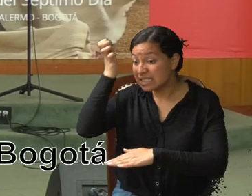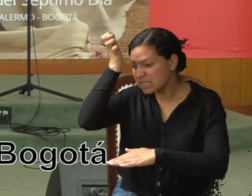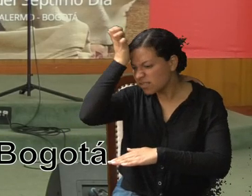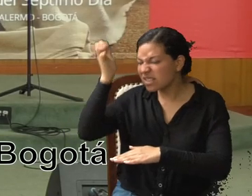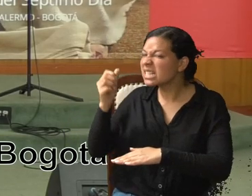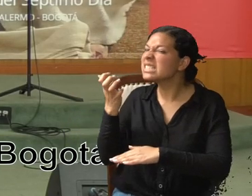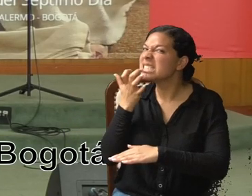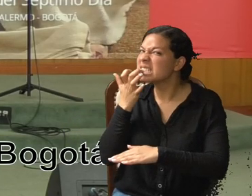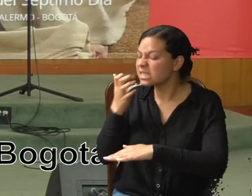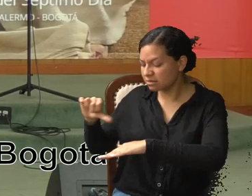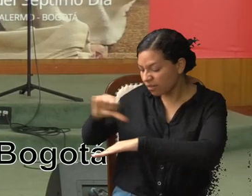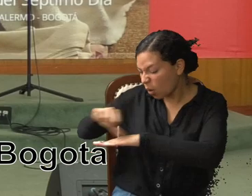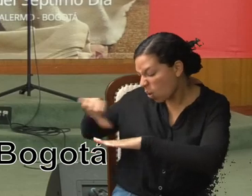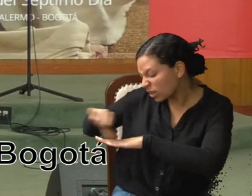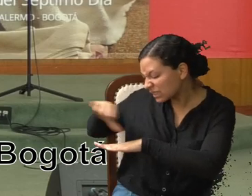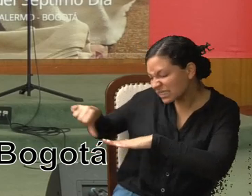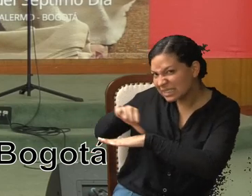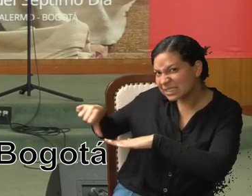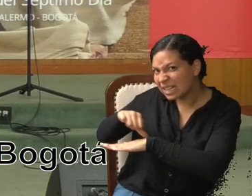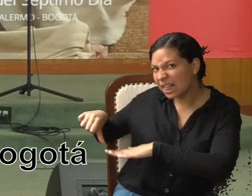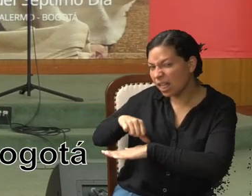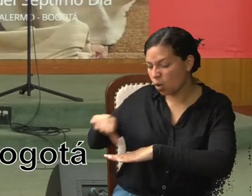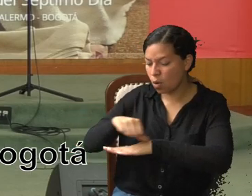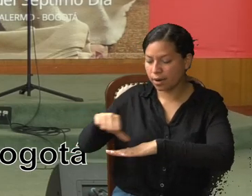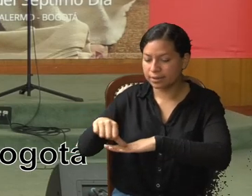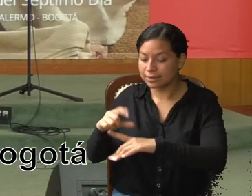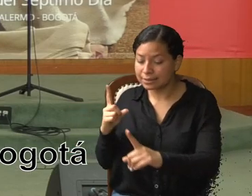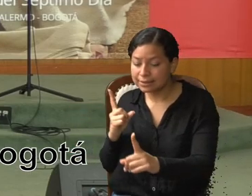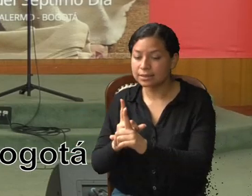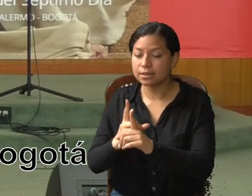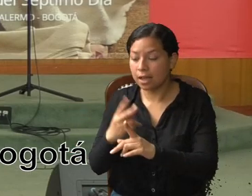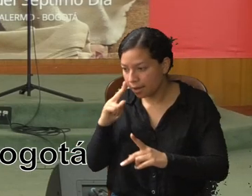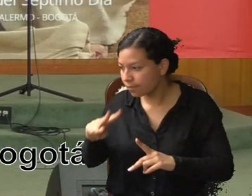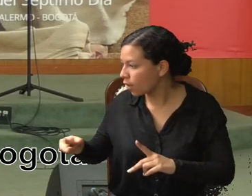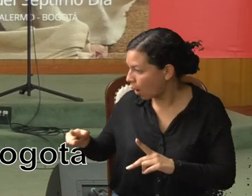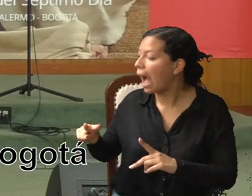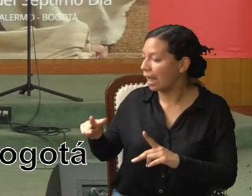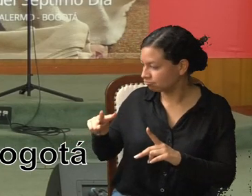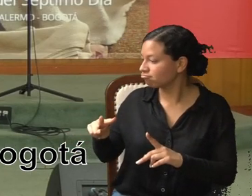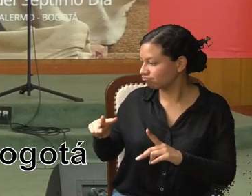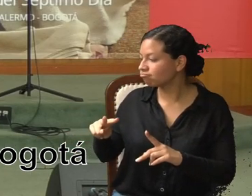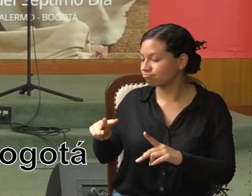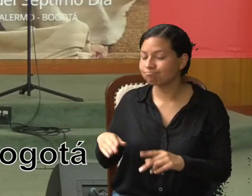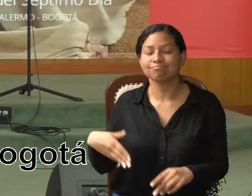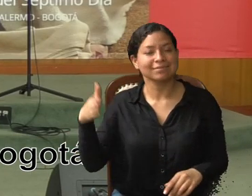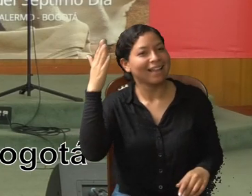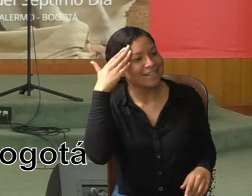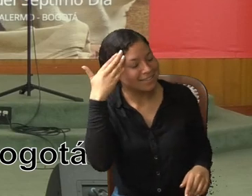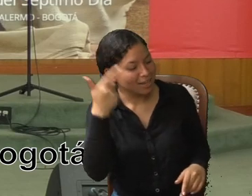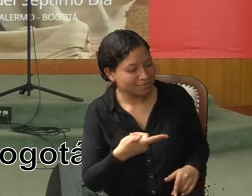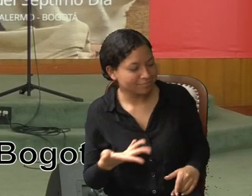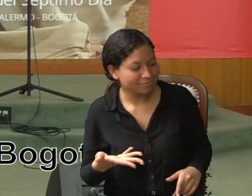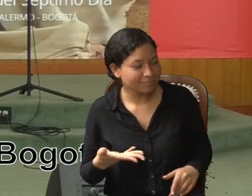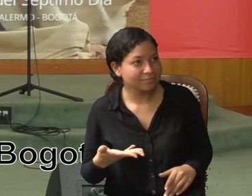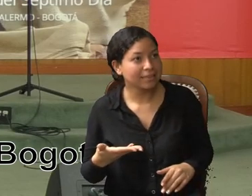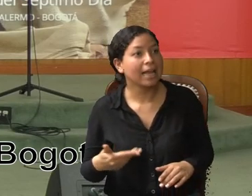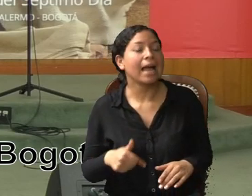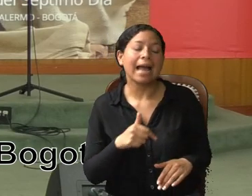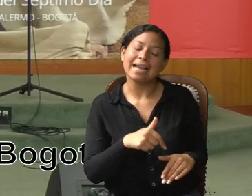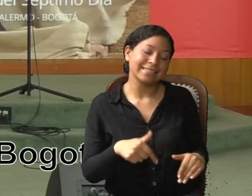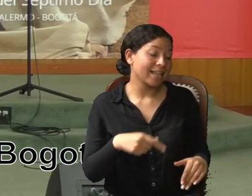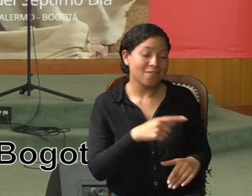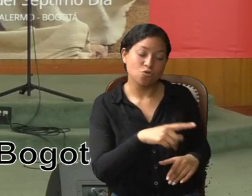cortó perfectamente. Y entonces el supervisor se acercó a Vicente y le dijo: sabes, Vicente, el metal no es